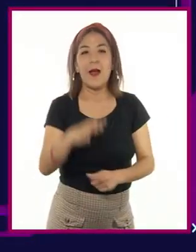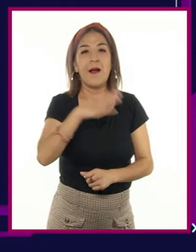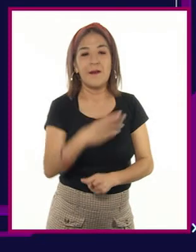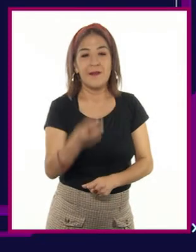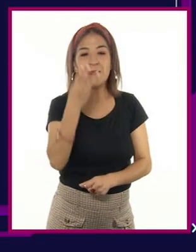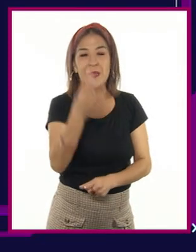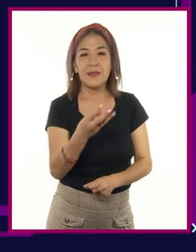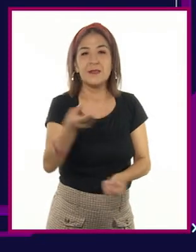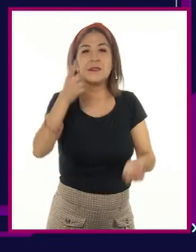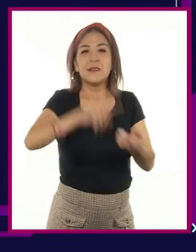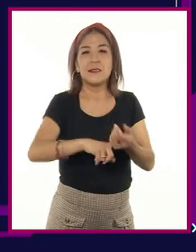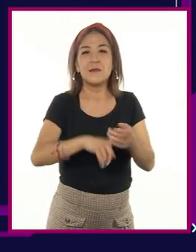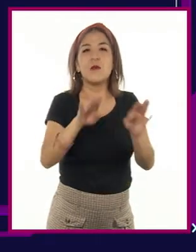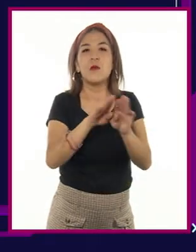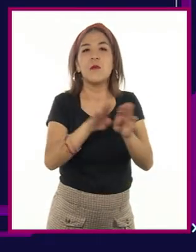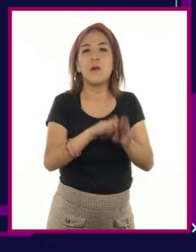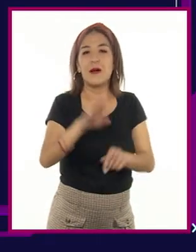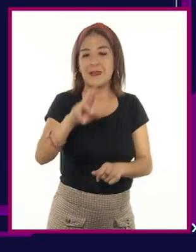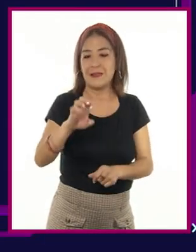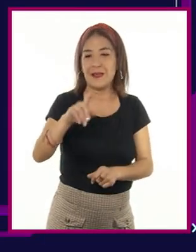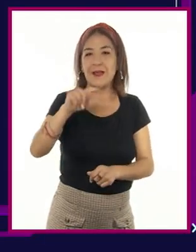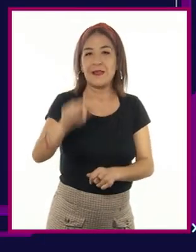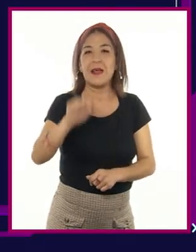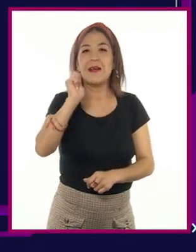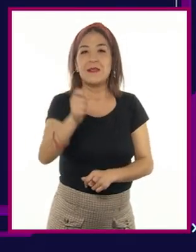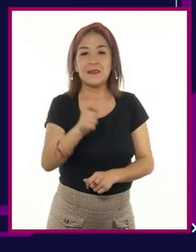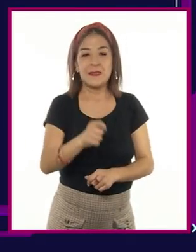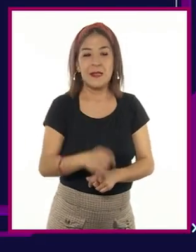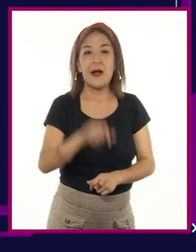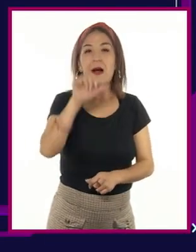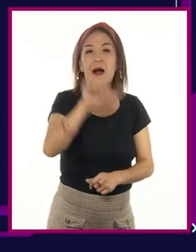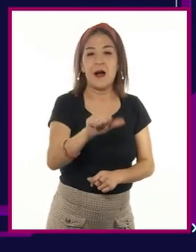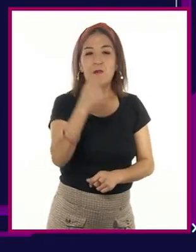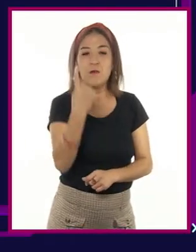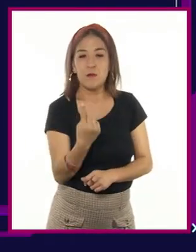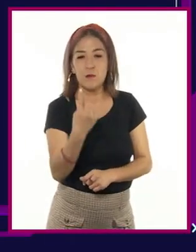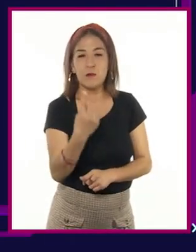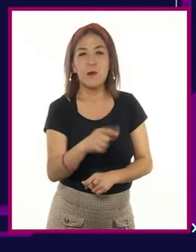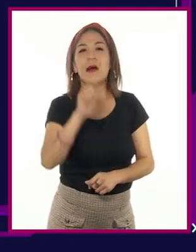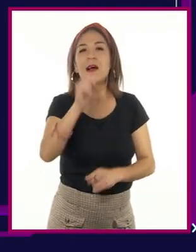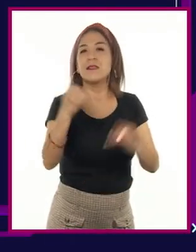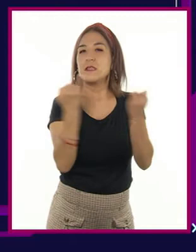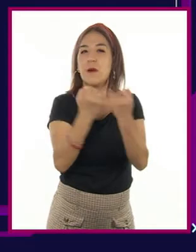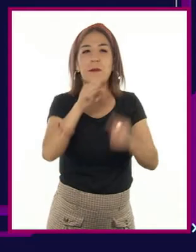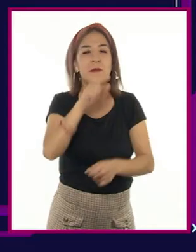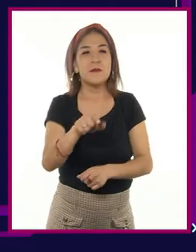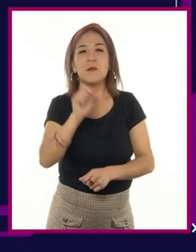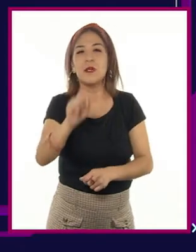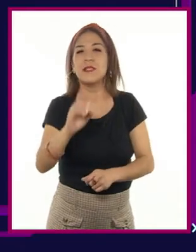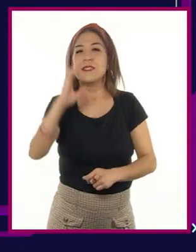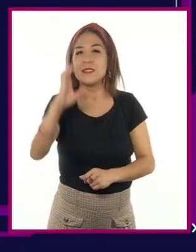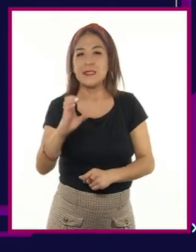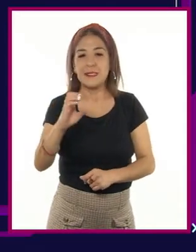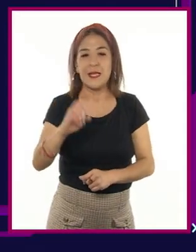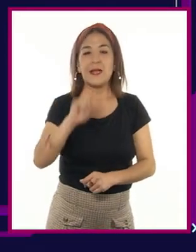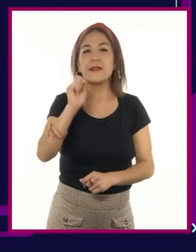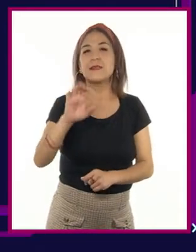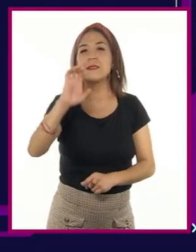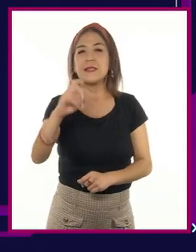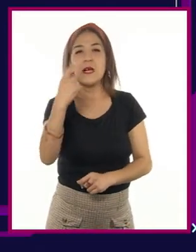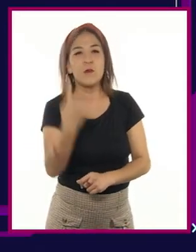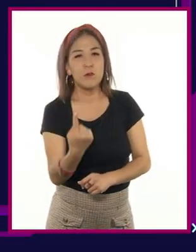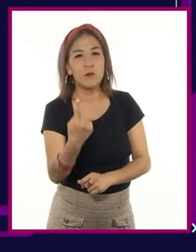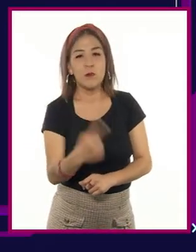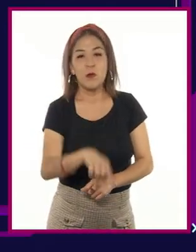segmentos de recta el segmento aa prima que es paralelo al segmento c se prima y el